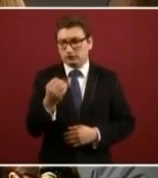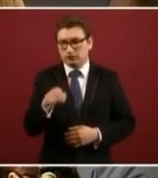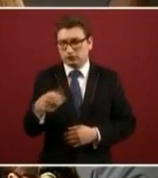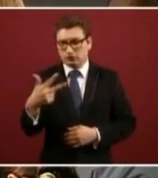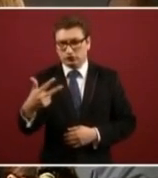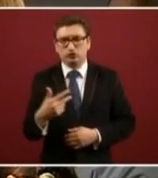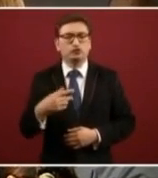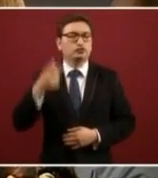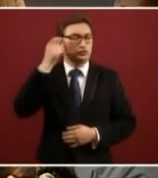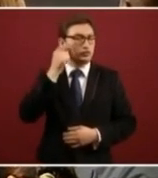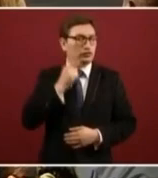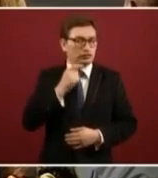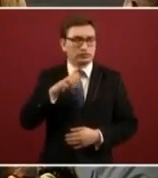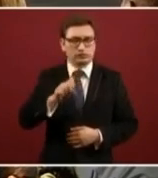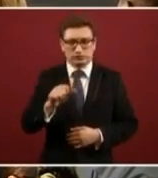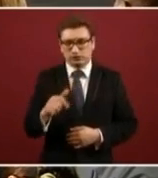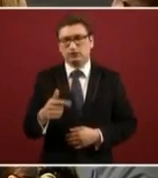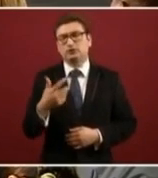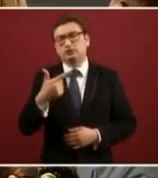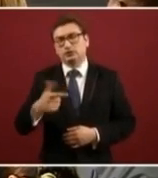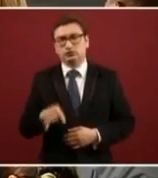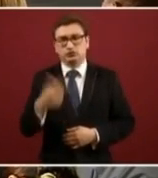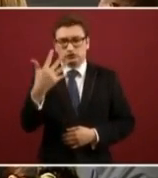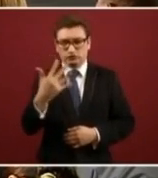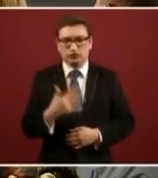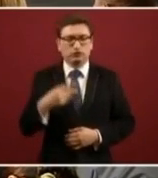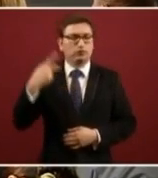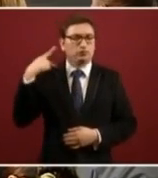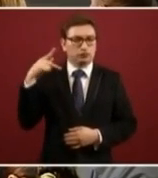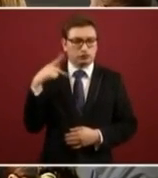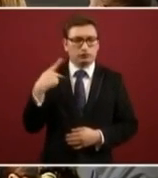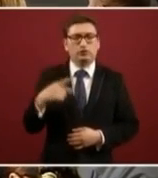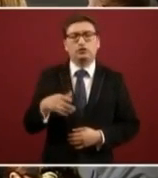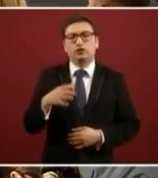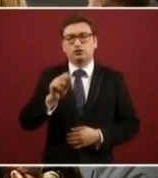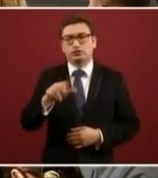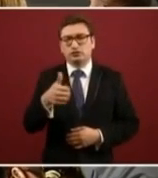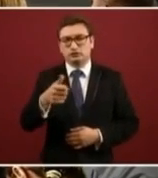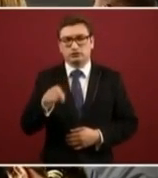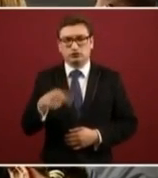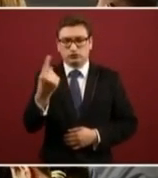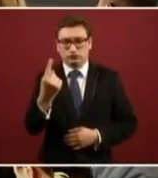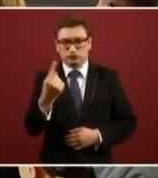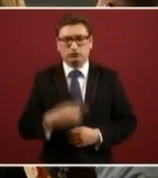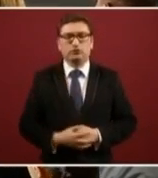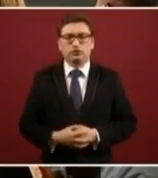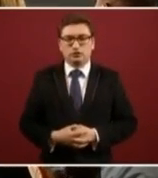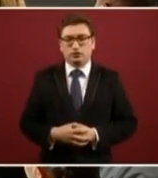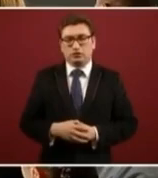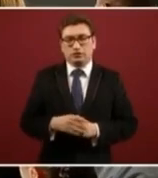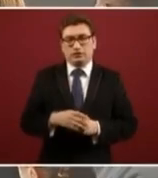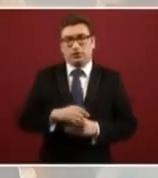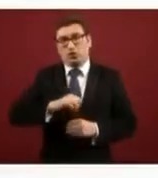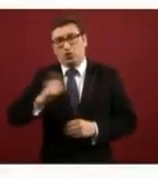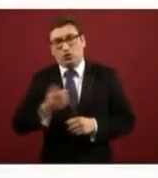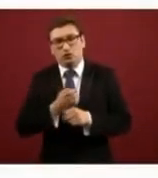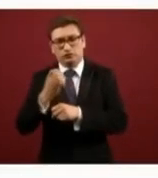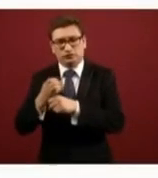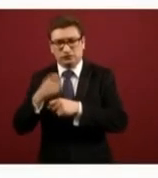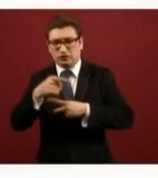79.8, para Guerrero 67.5, para Puebla 86.1. El resto de los estados ya